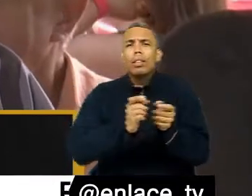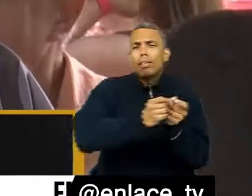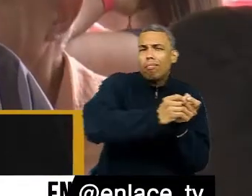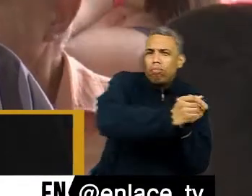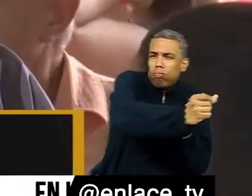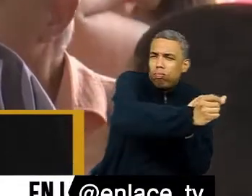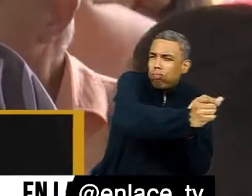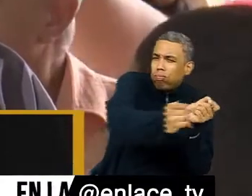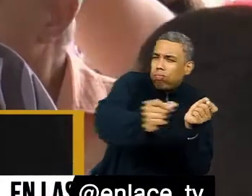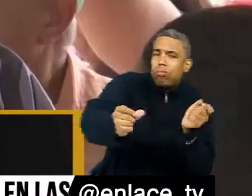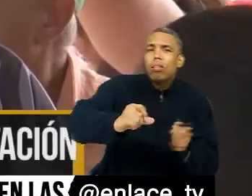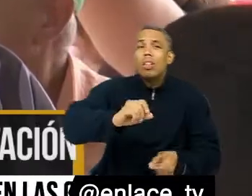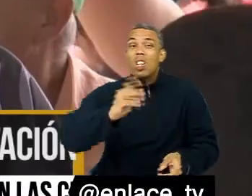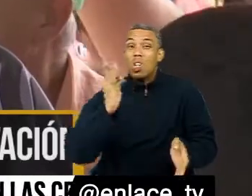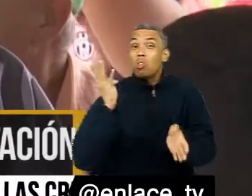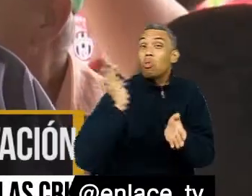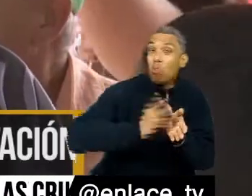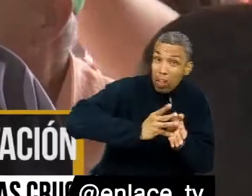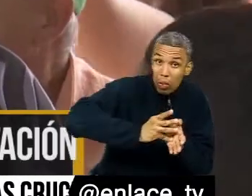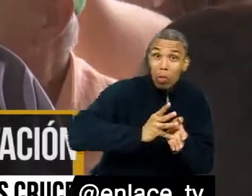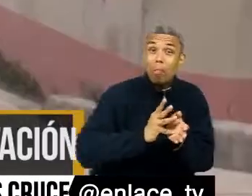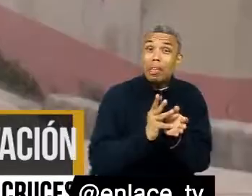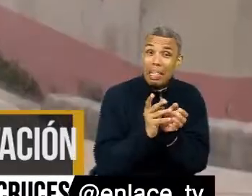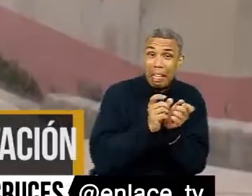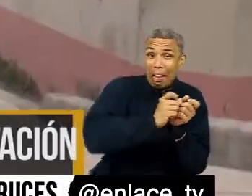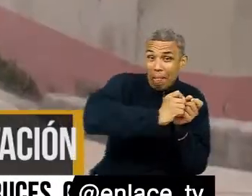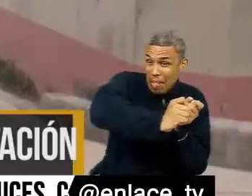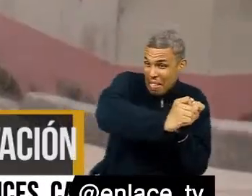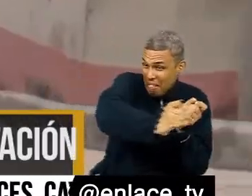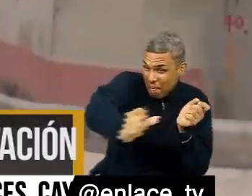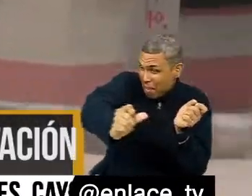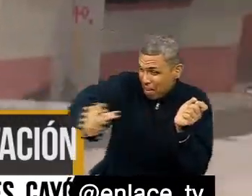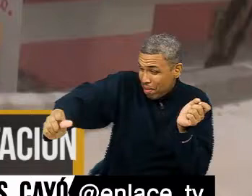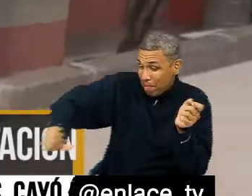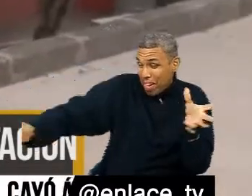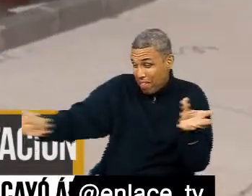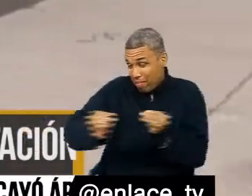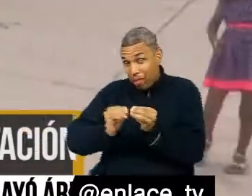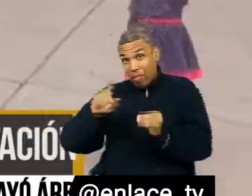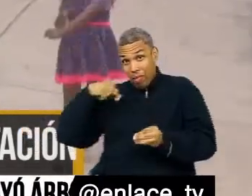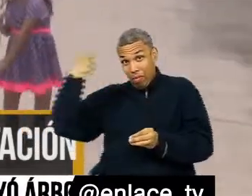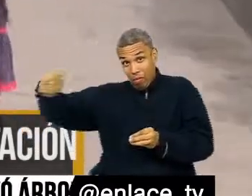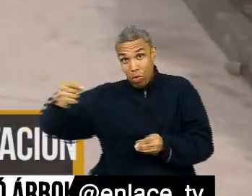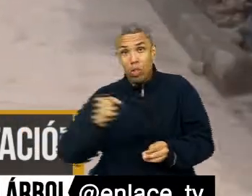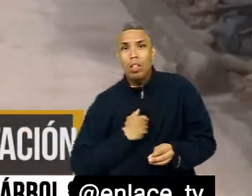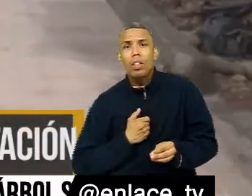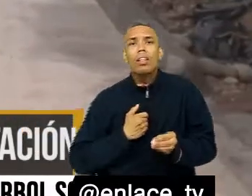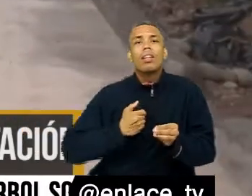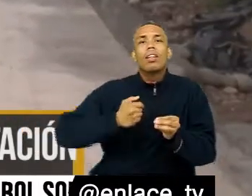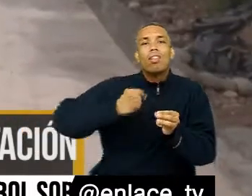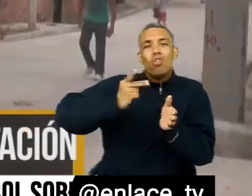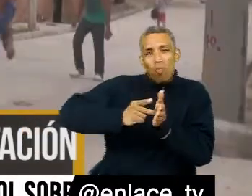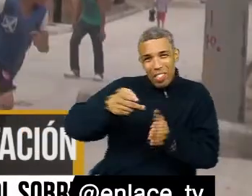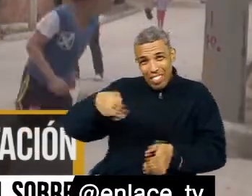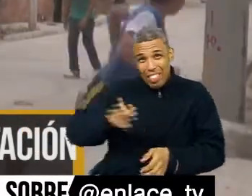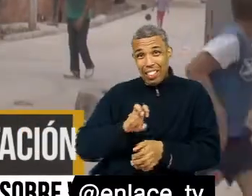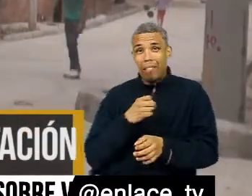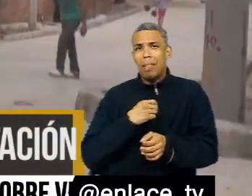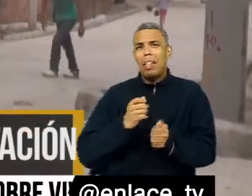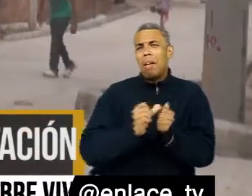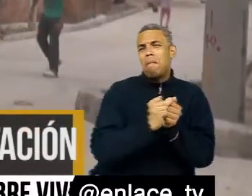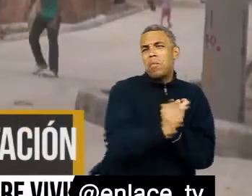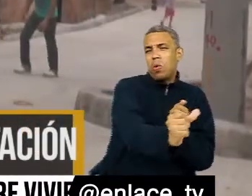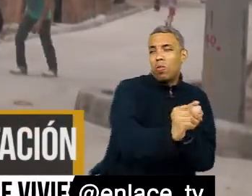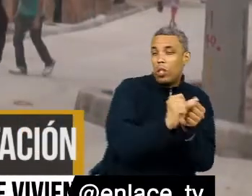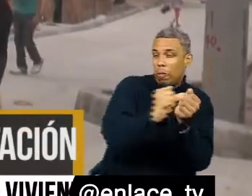y el próximo año estaremos iniciando un nuevo proyecto de 12.000 metros, 12 kilómetros de